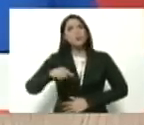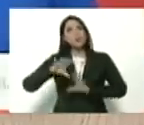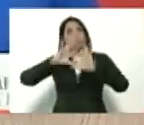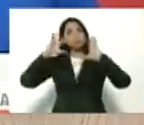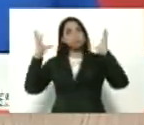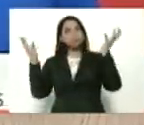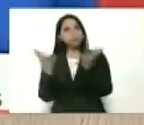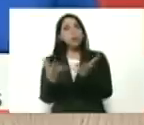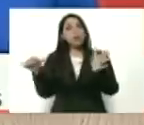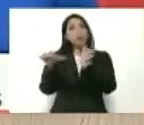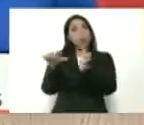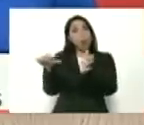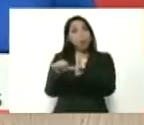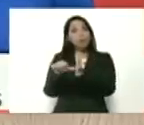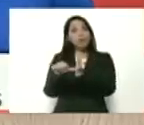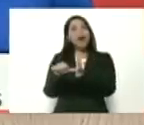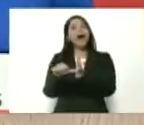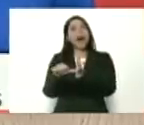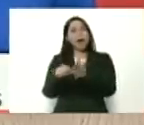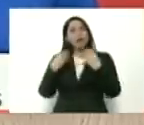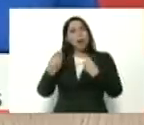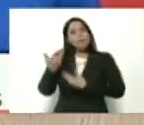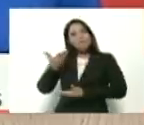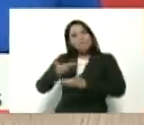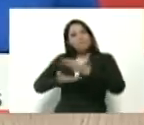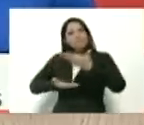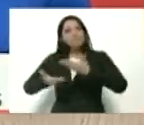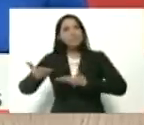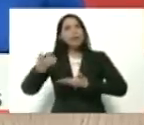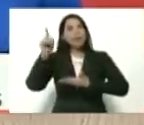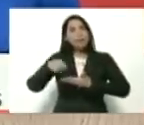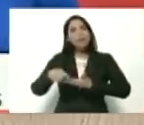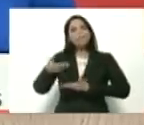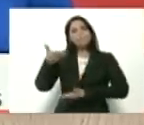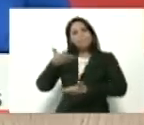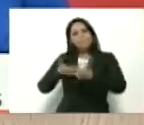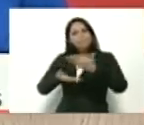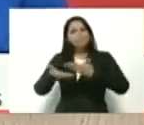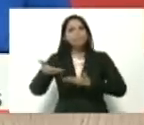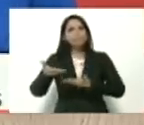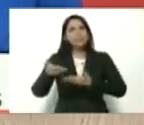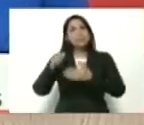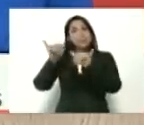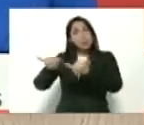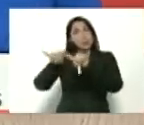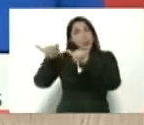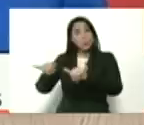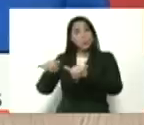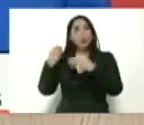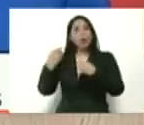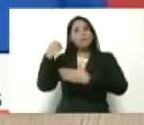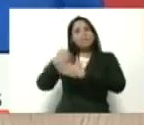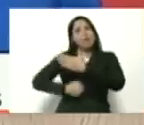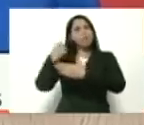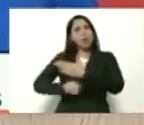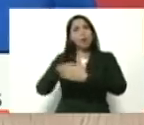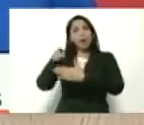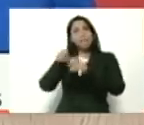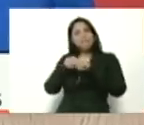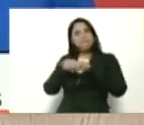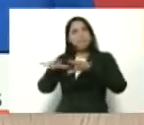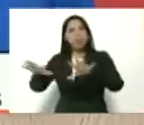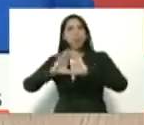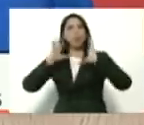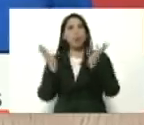mundial, donde priva la cooperación y la solidaridad como ejes para combatir esta pandemia